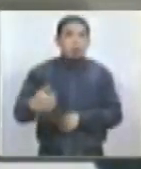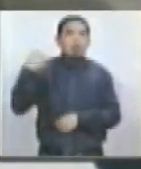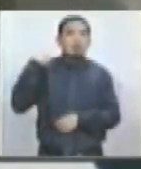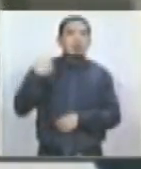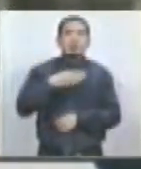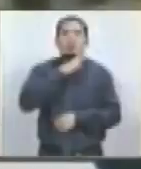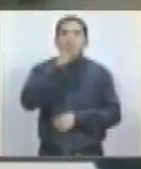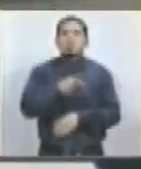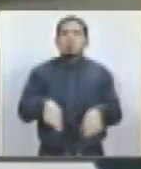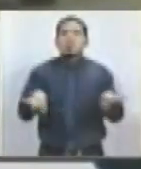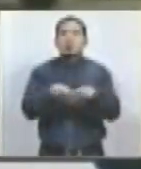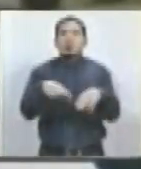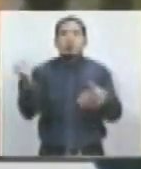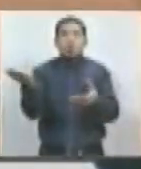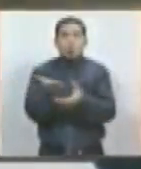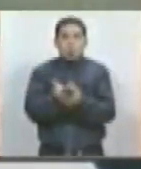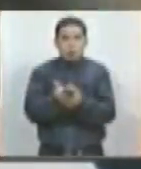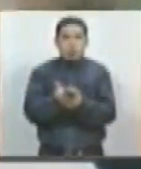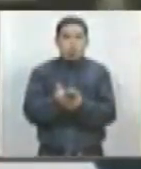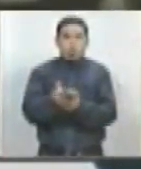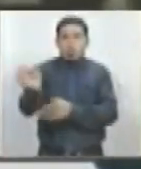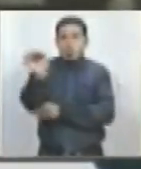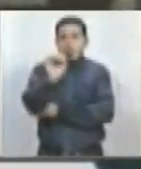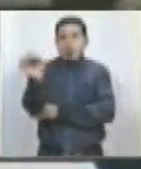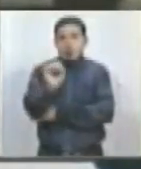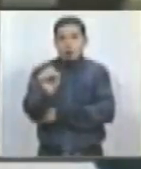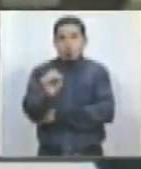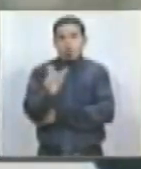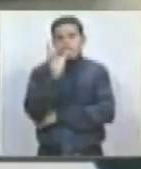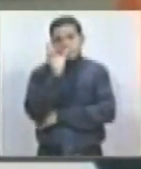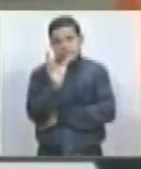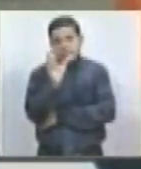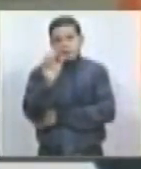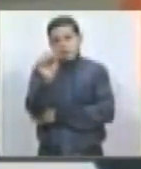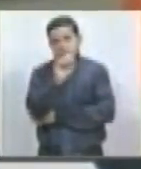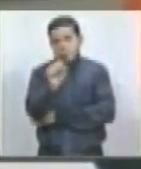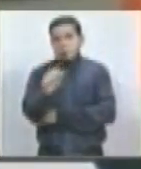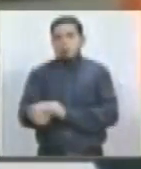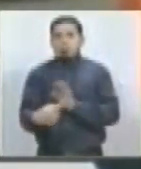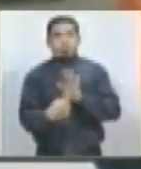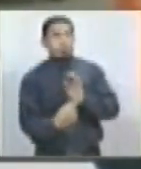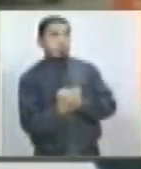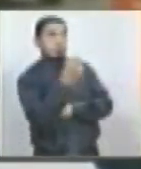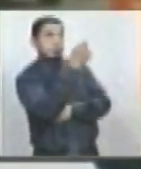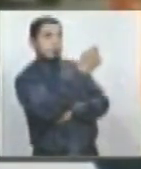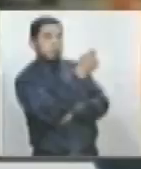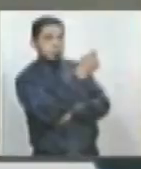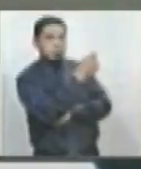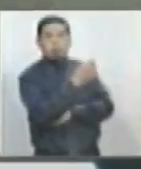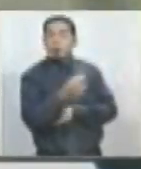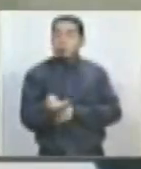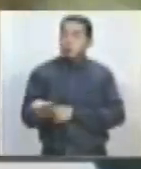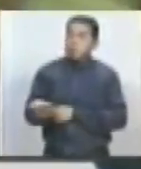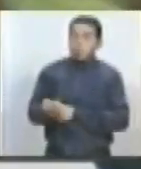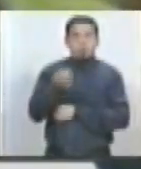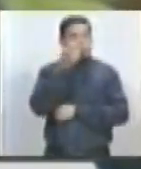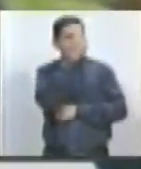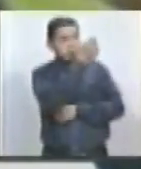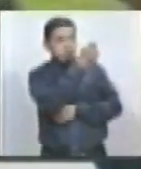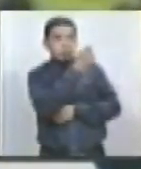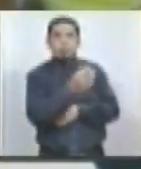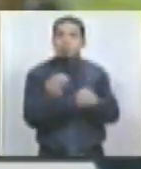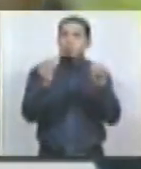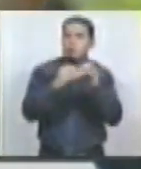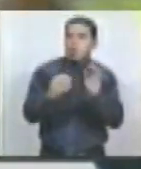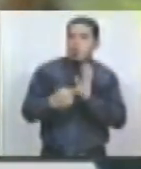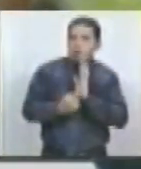mano la documentación habilitante del conductor y del vehículo para su presentación en caso de ser requerido. Realice con anticipación